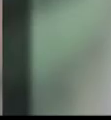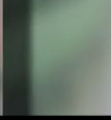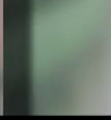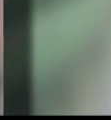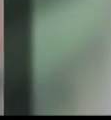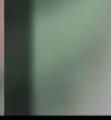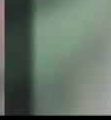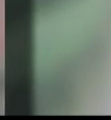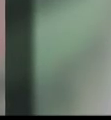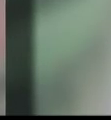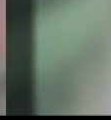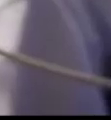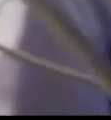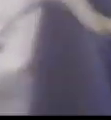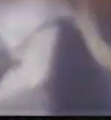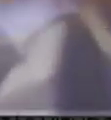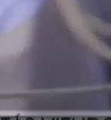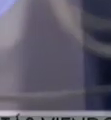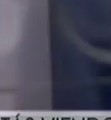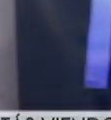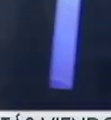es Interfaz.